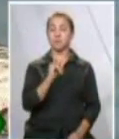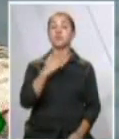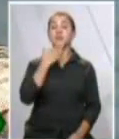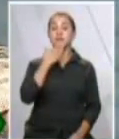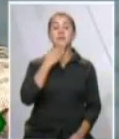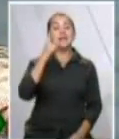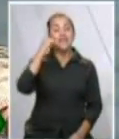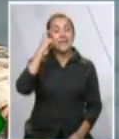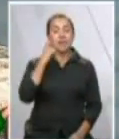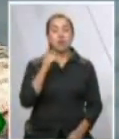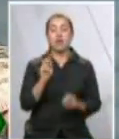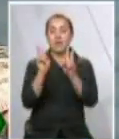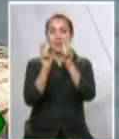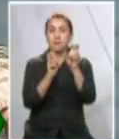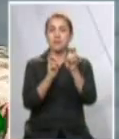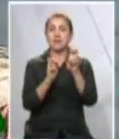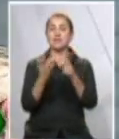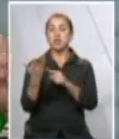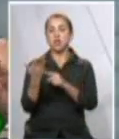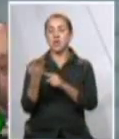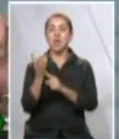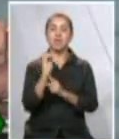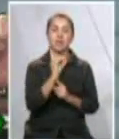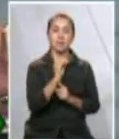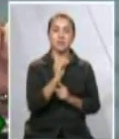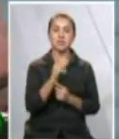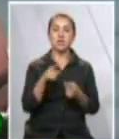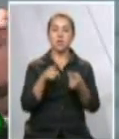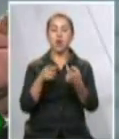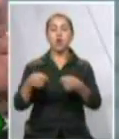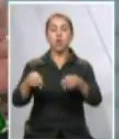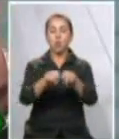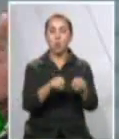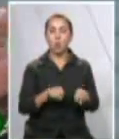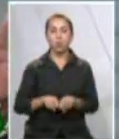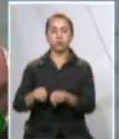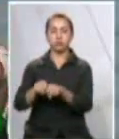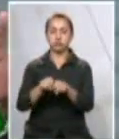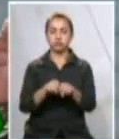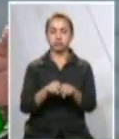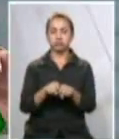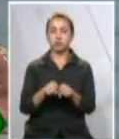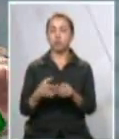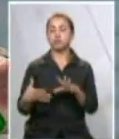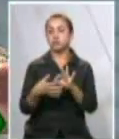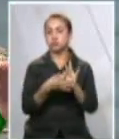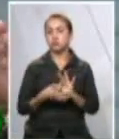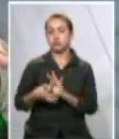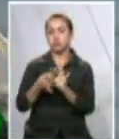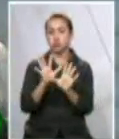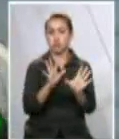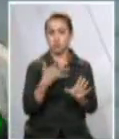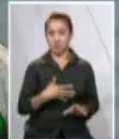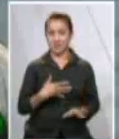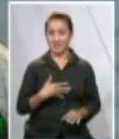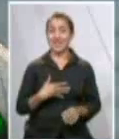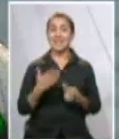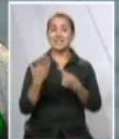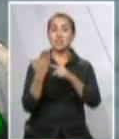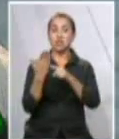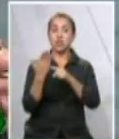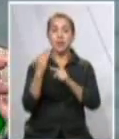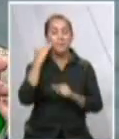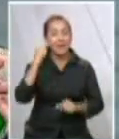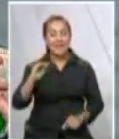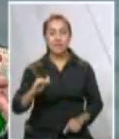tema de la tecnología de discapacidad va muy juntos por una cosa que es muy importante, ¿no? la tecnología para el